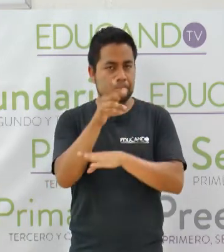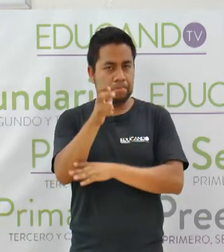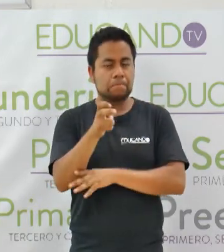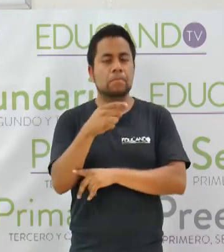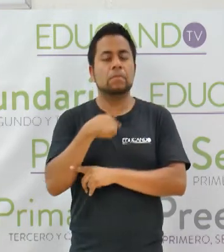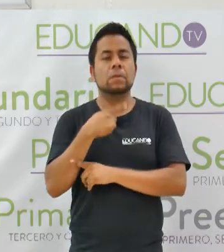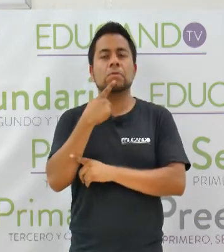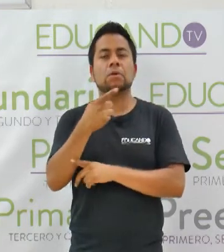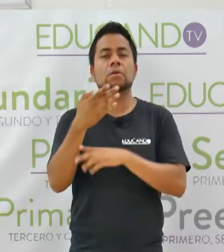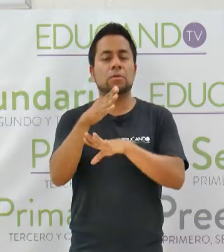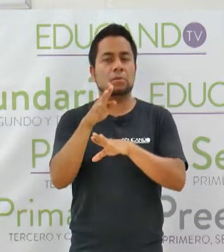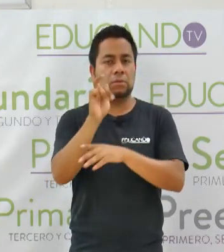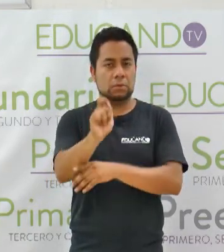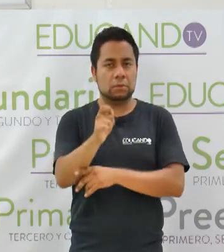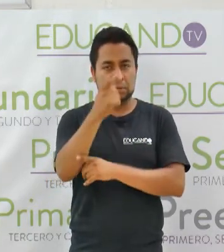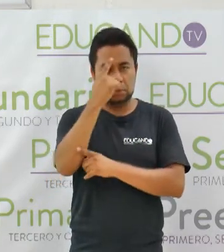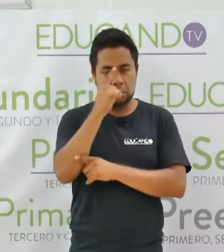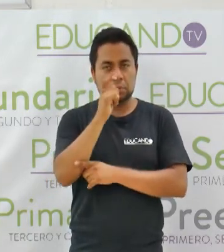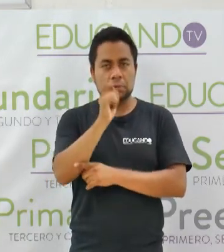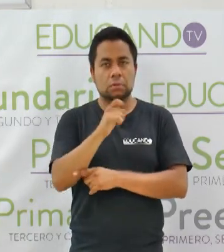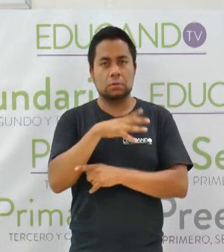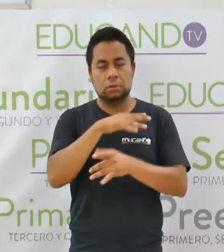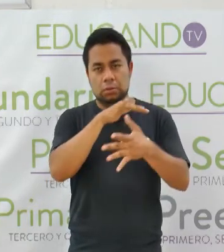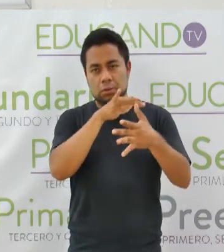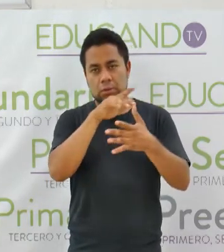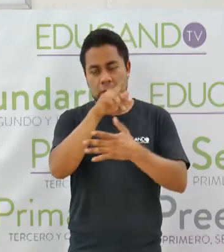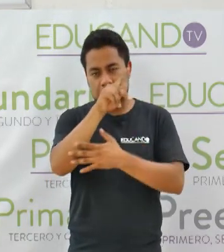¿Qué dijimos o hicimos referencia a los